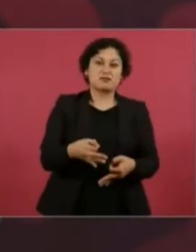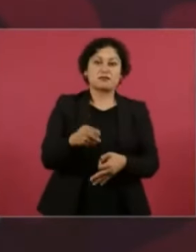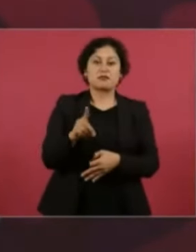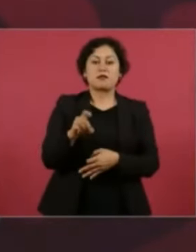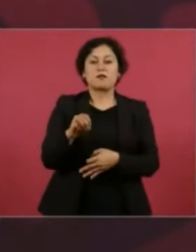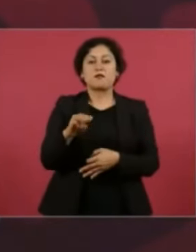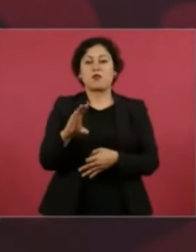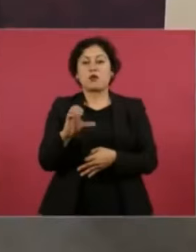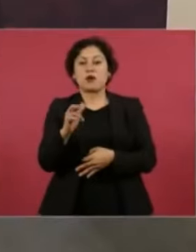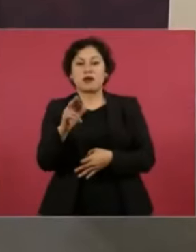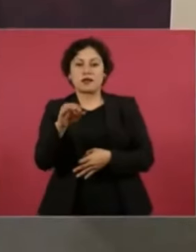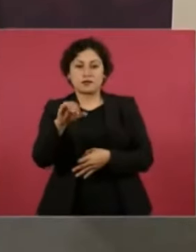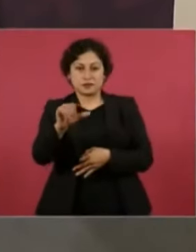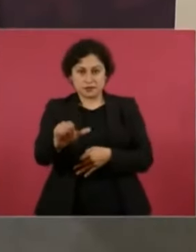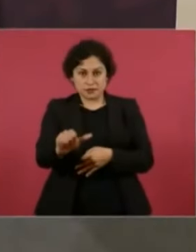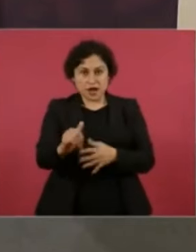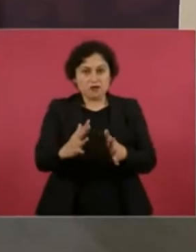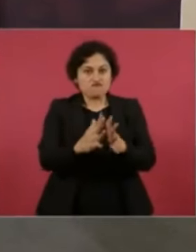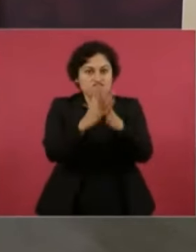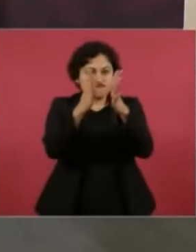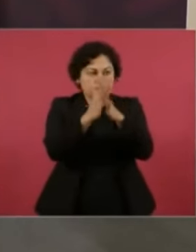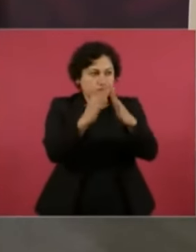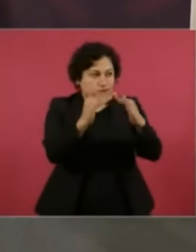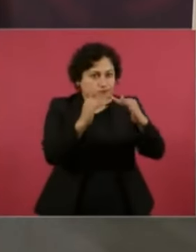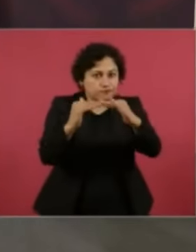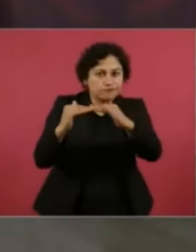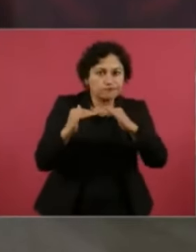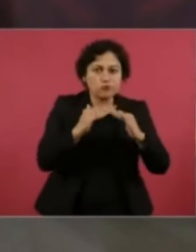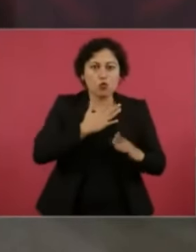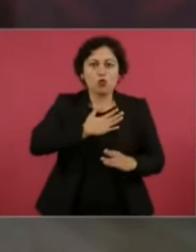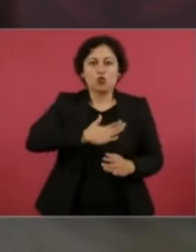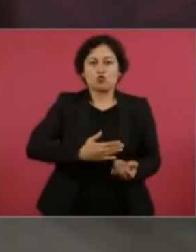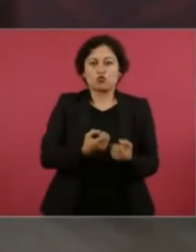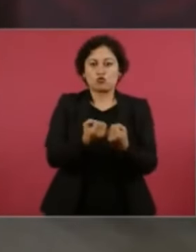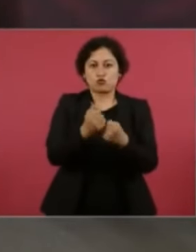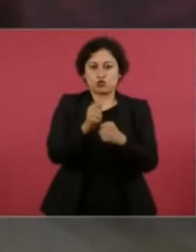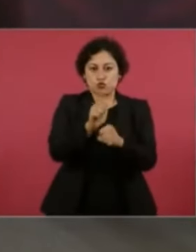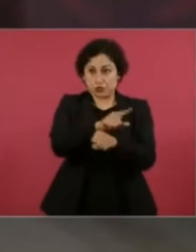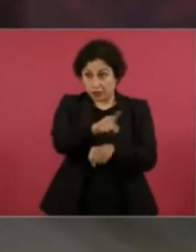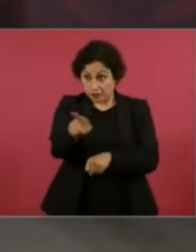democracia y desde luego de la justicia social